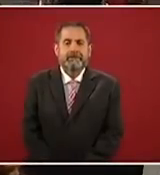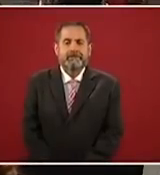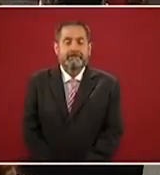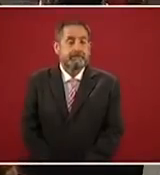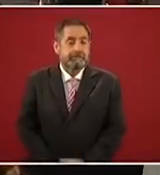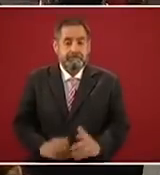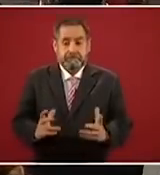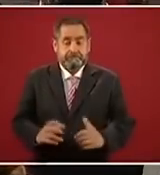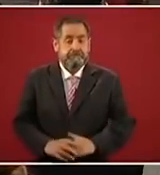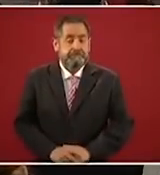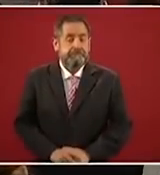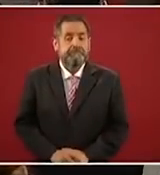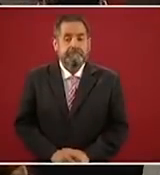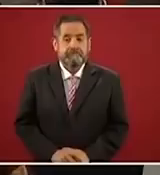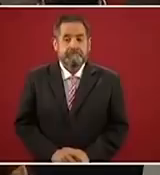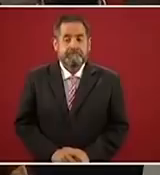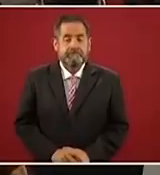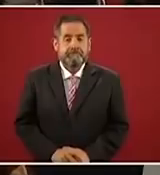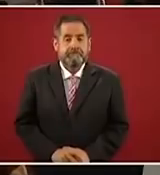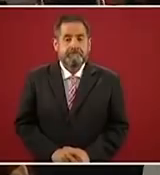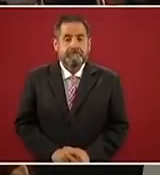Entonces,